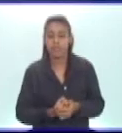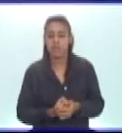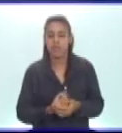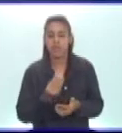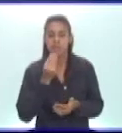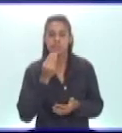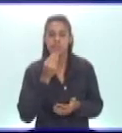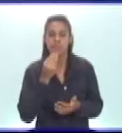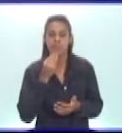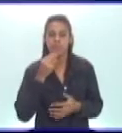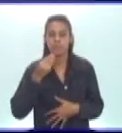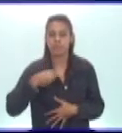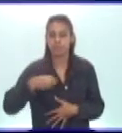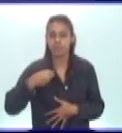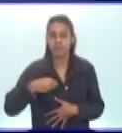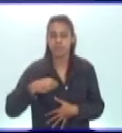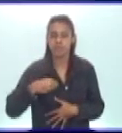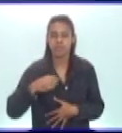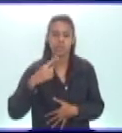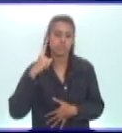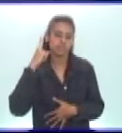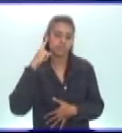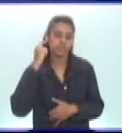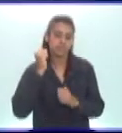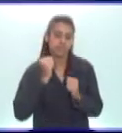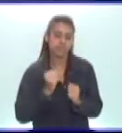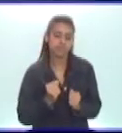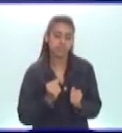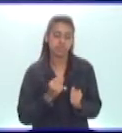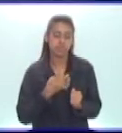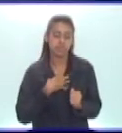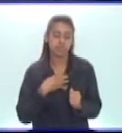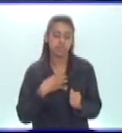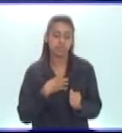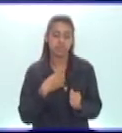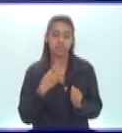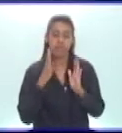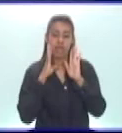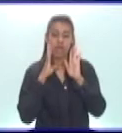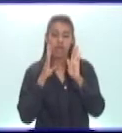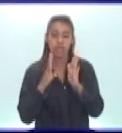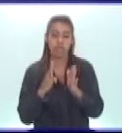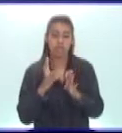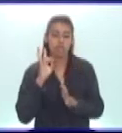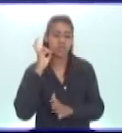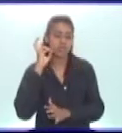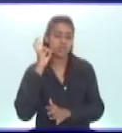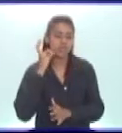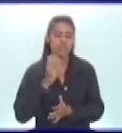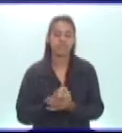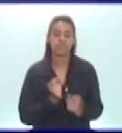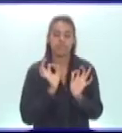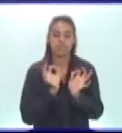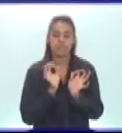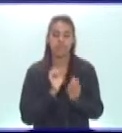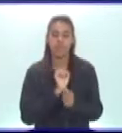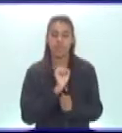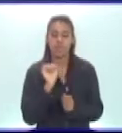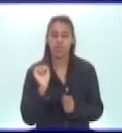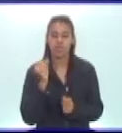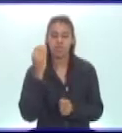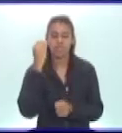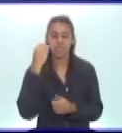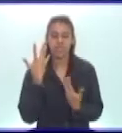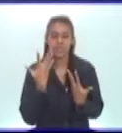permiten que se aproveche la audición residual que poseen y que estén atentos al sonido, que logren